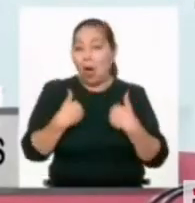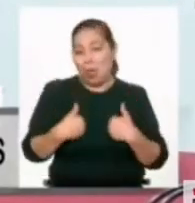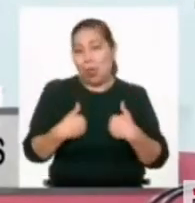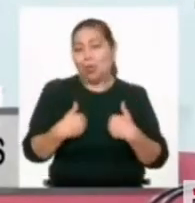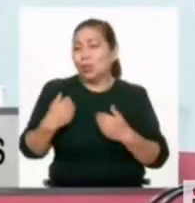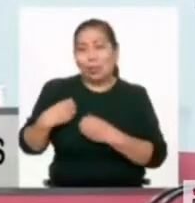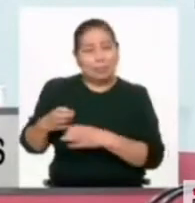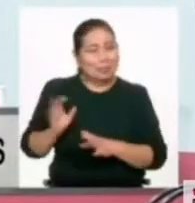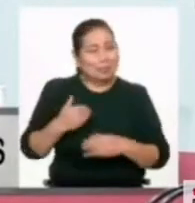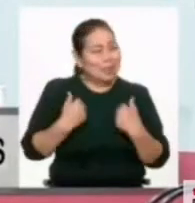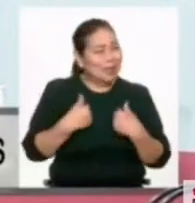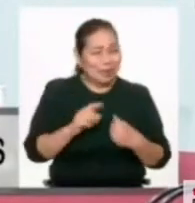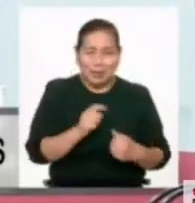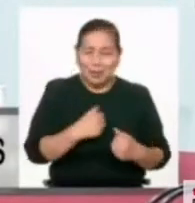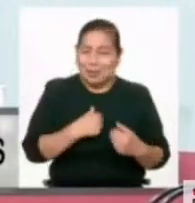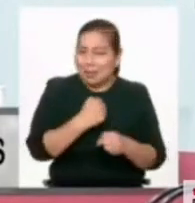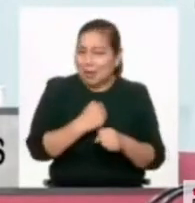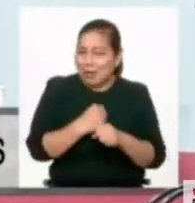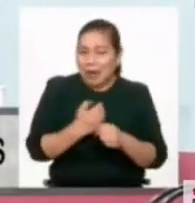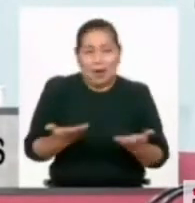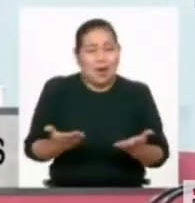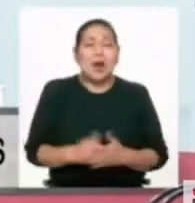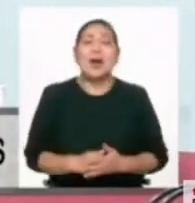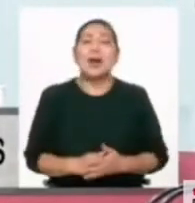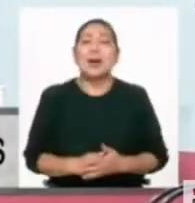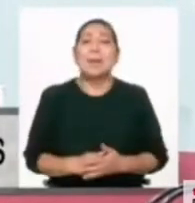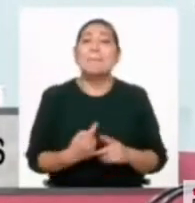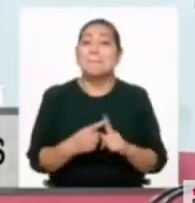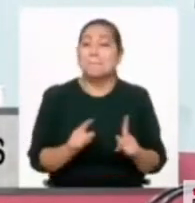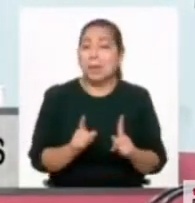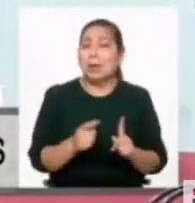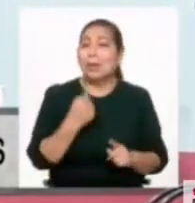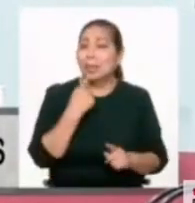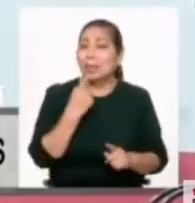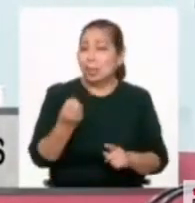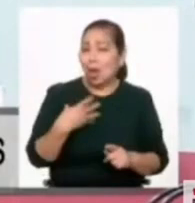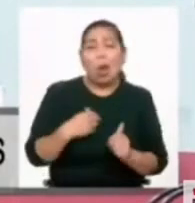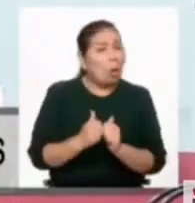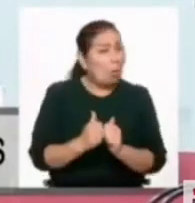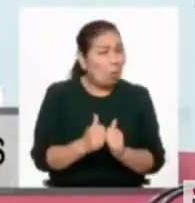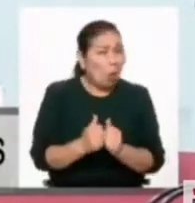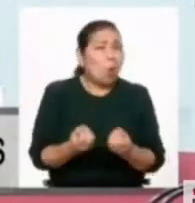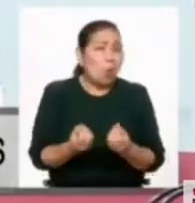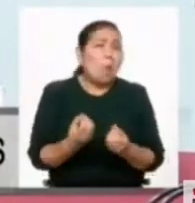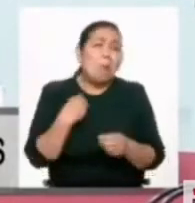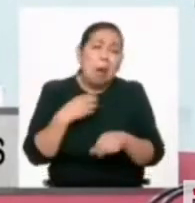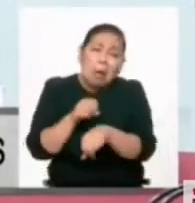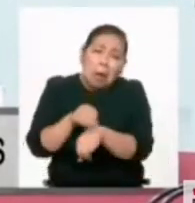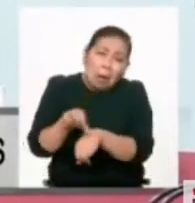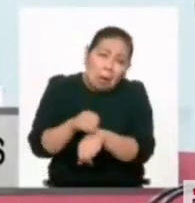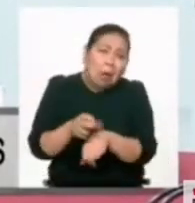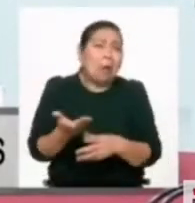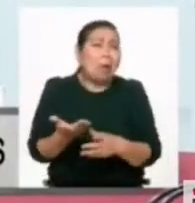podía abandonar mi actividad privada, pero me manifestó que lo acompañe como para